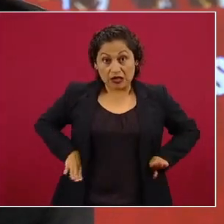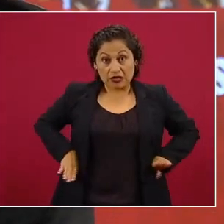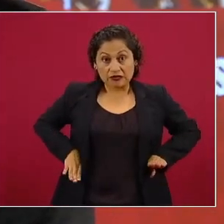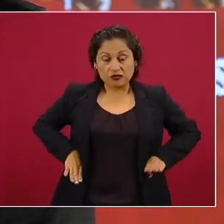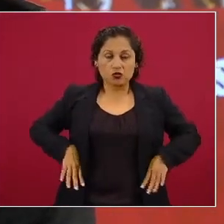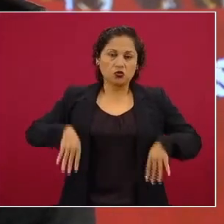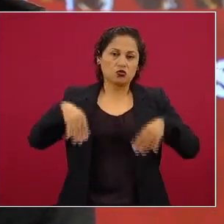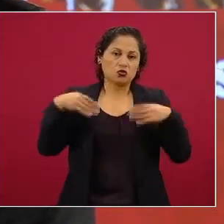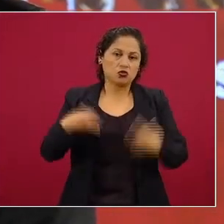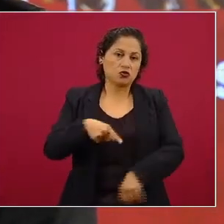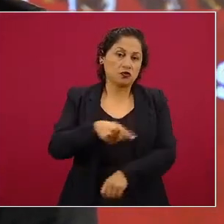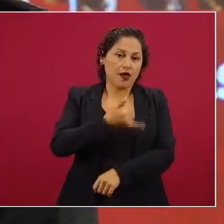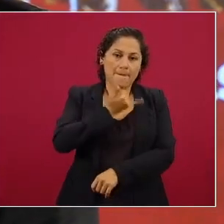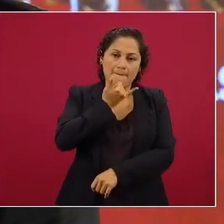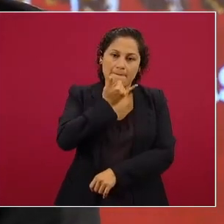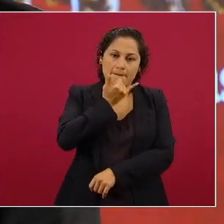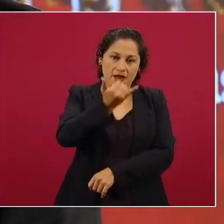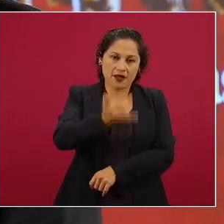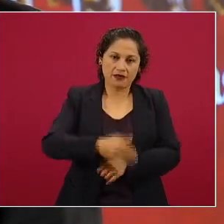error,